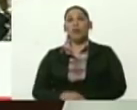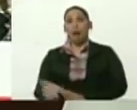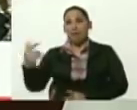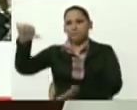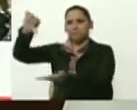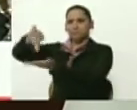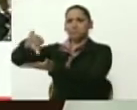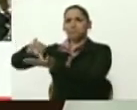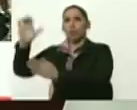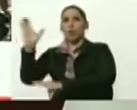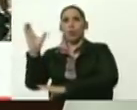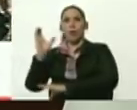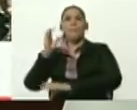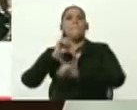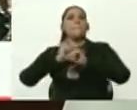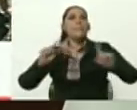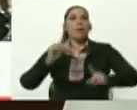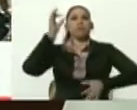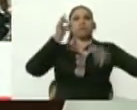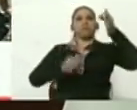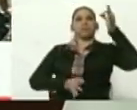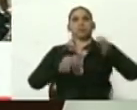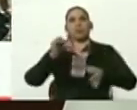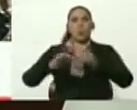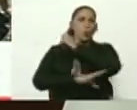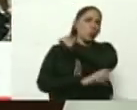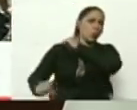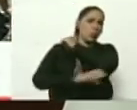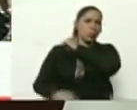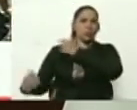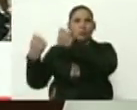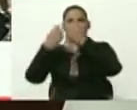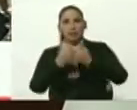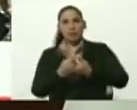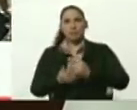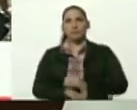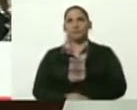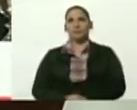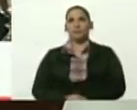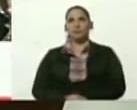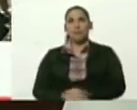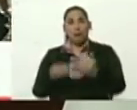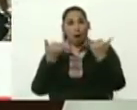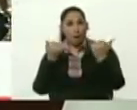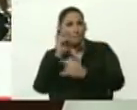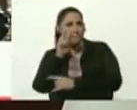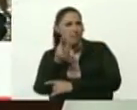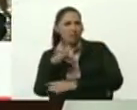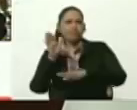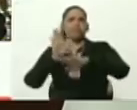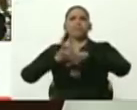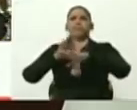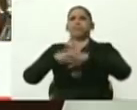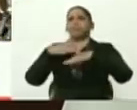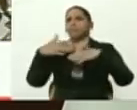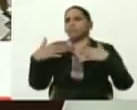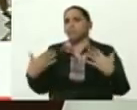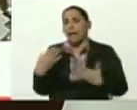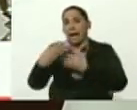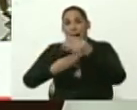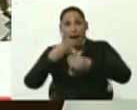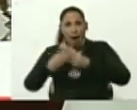Cúcuta para justificar el despilfarro de ese dinero. Ahora vean ustedes, para que hagamos